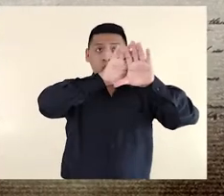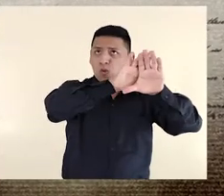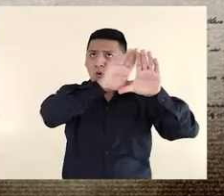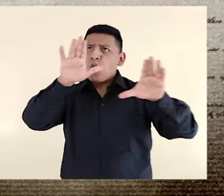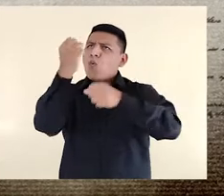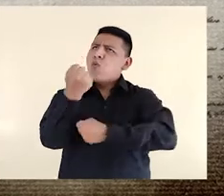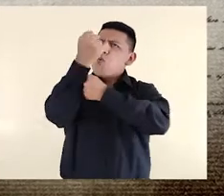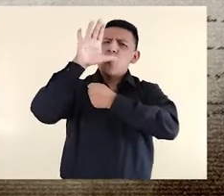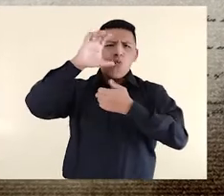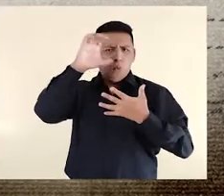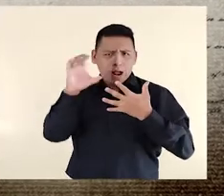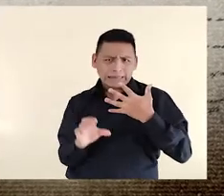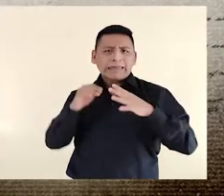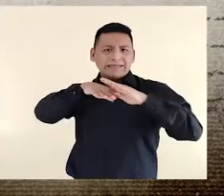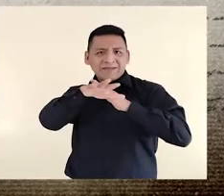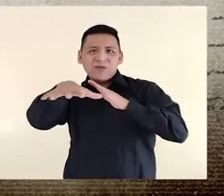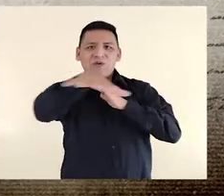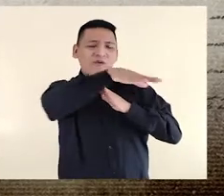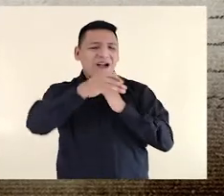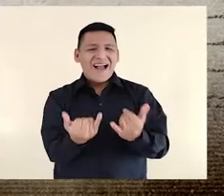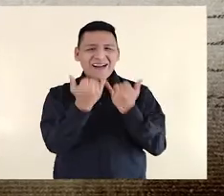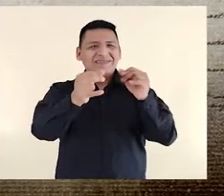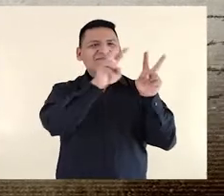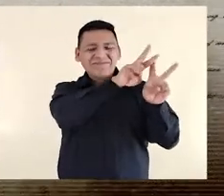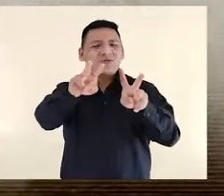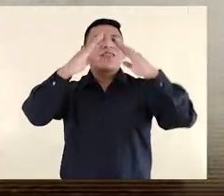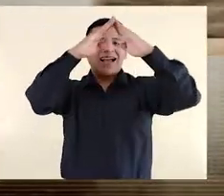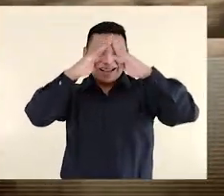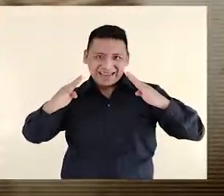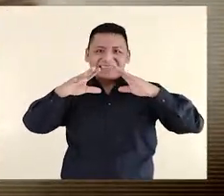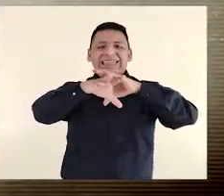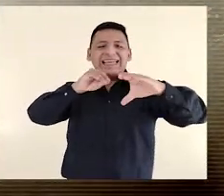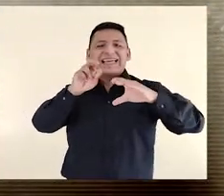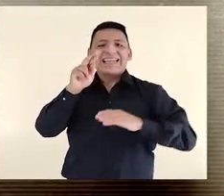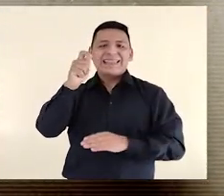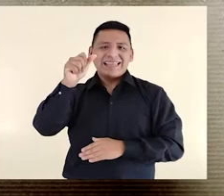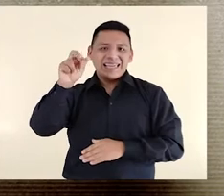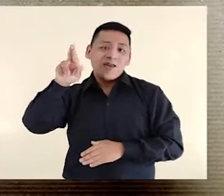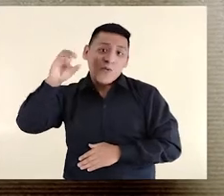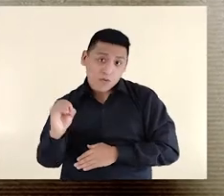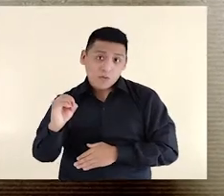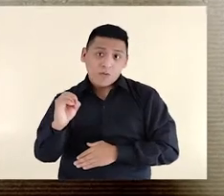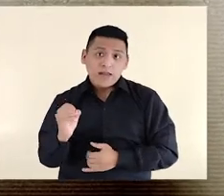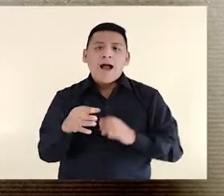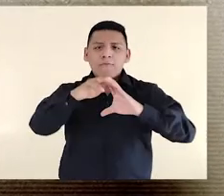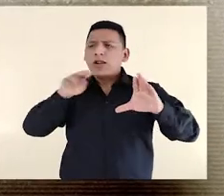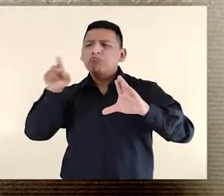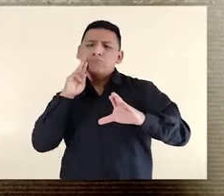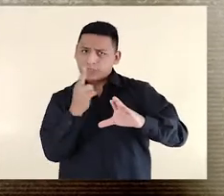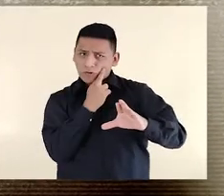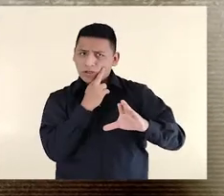exteriores y fortalecida en sus cualidades interiores. Es lo que hoy llamaríamos una casa de retiro. En la actualidad funciona